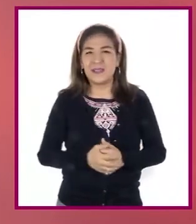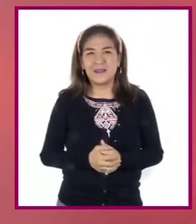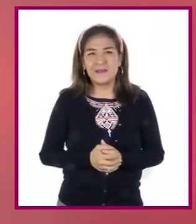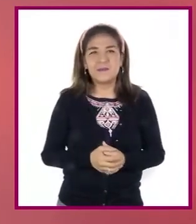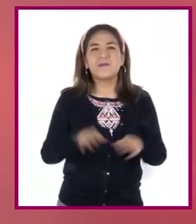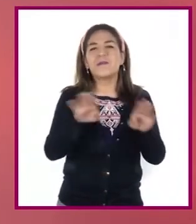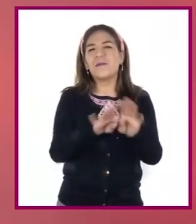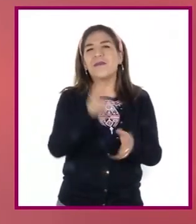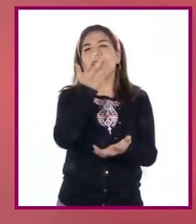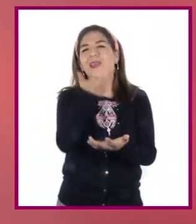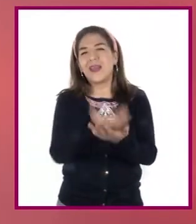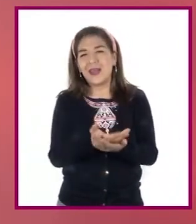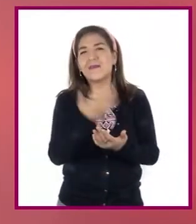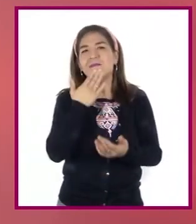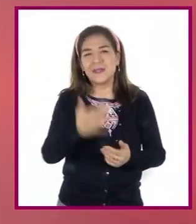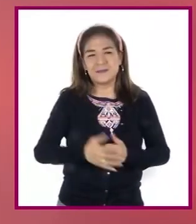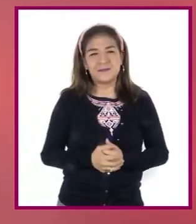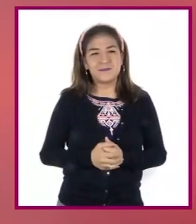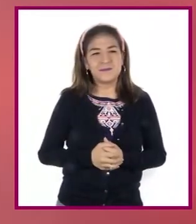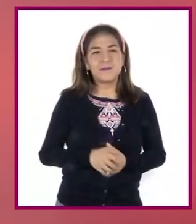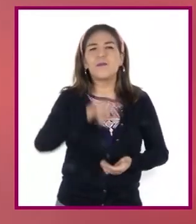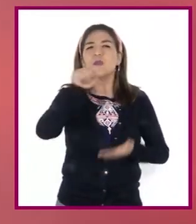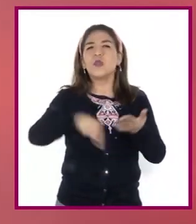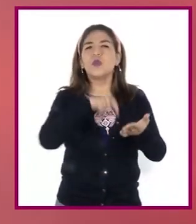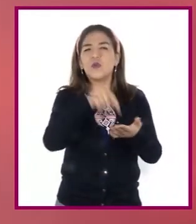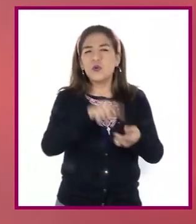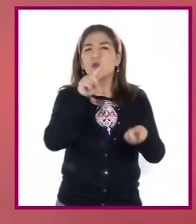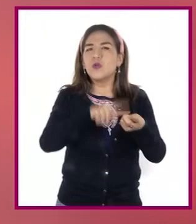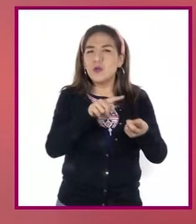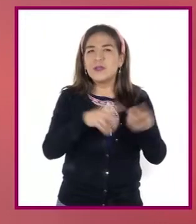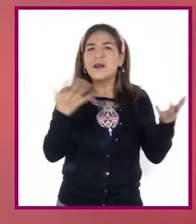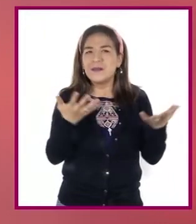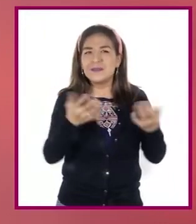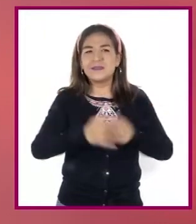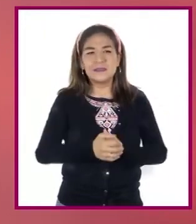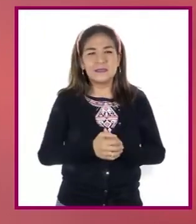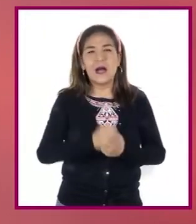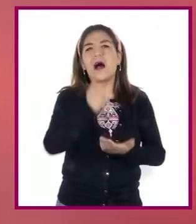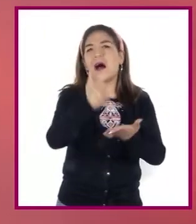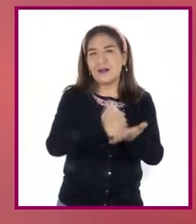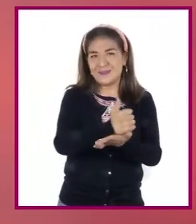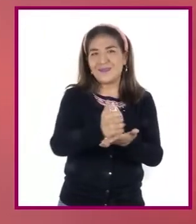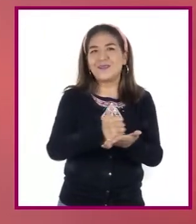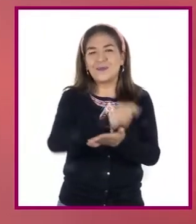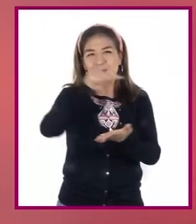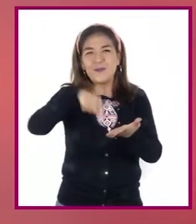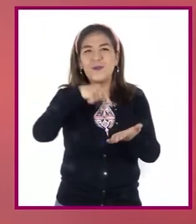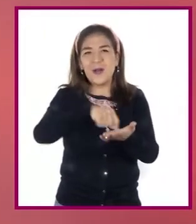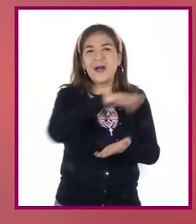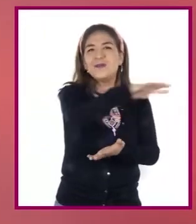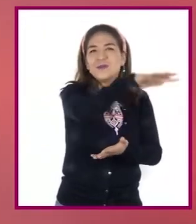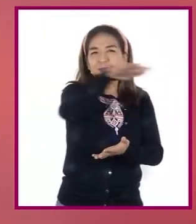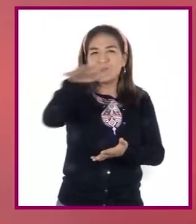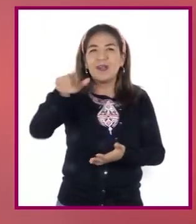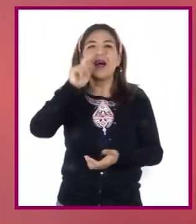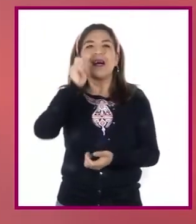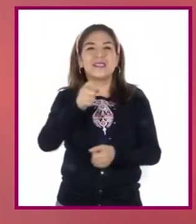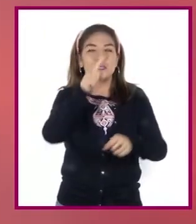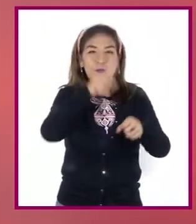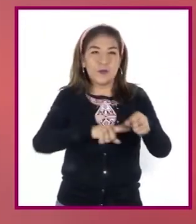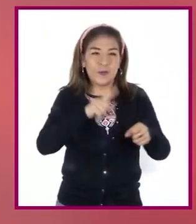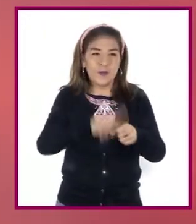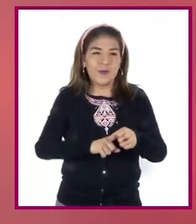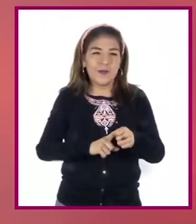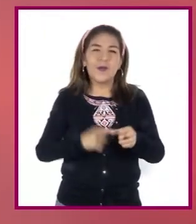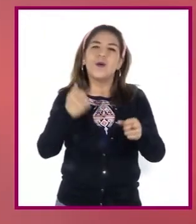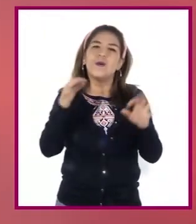de reposo. Y el lugar donde se desarrolla es sobre todo azul, que es un color que al menos